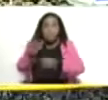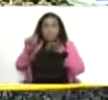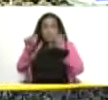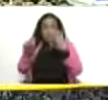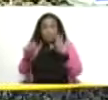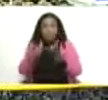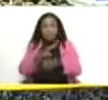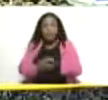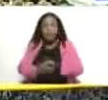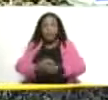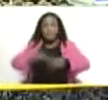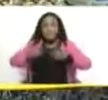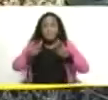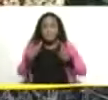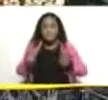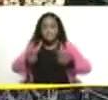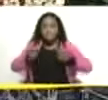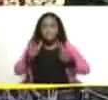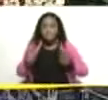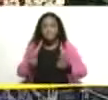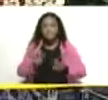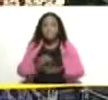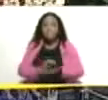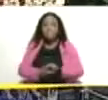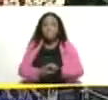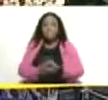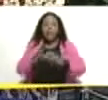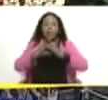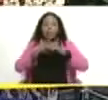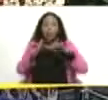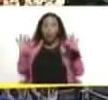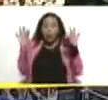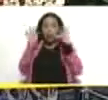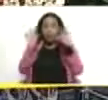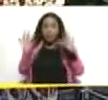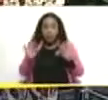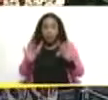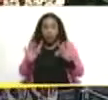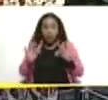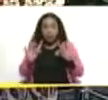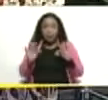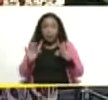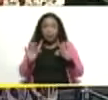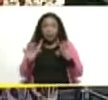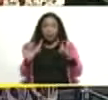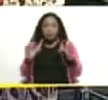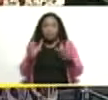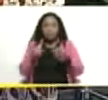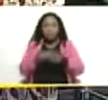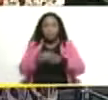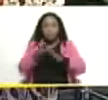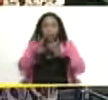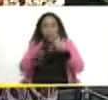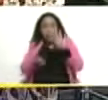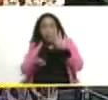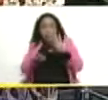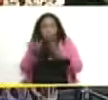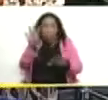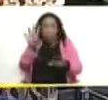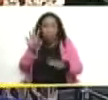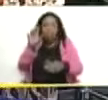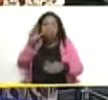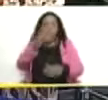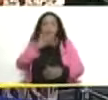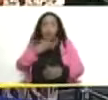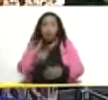para activar todos los mecanismos que se convinieron en la reunión del 14 de diciembre en San Vicente y